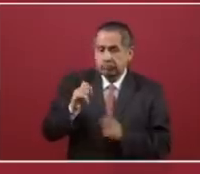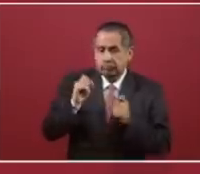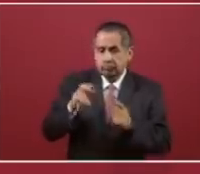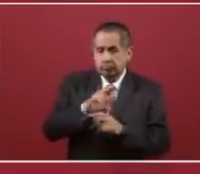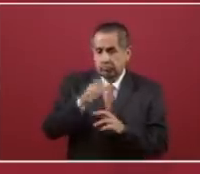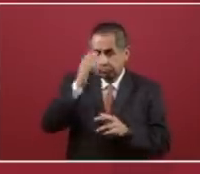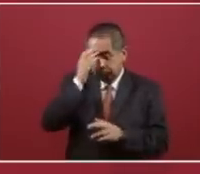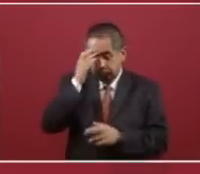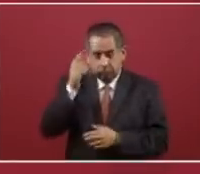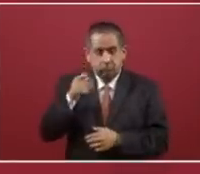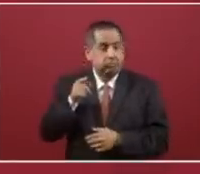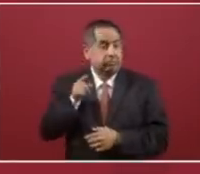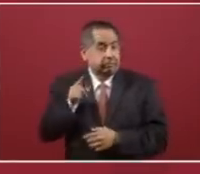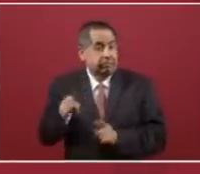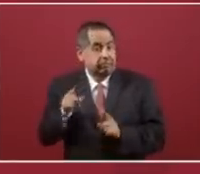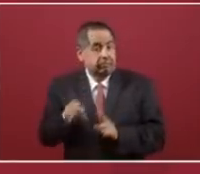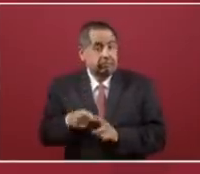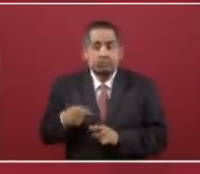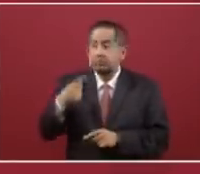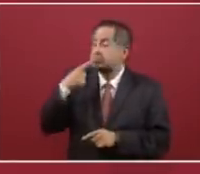por hacer una denuncia